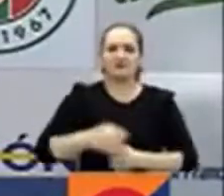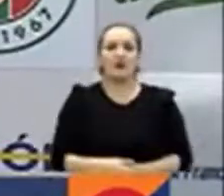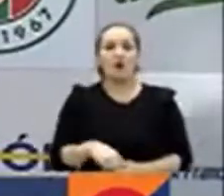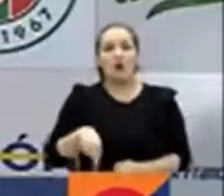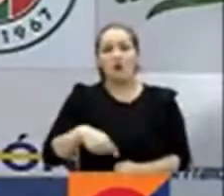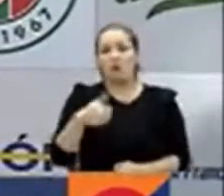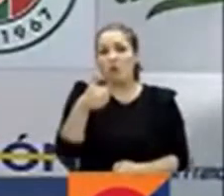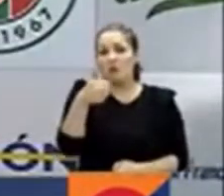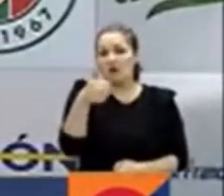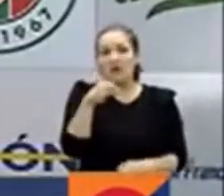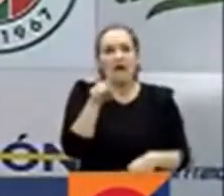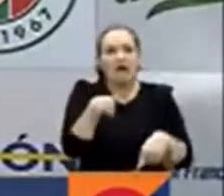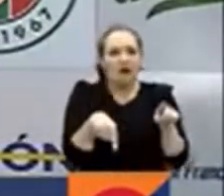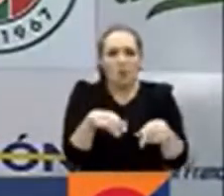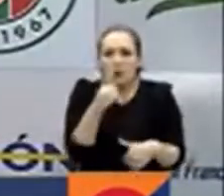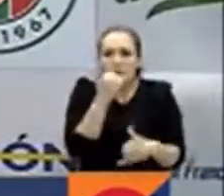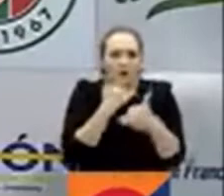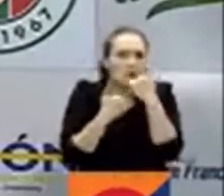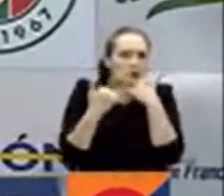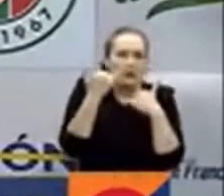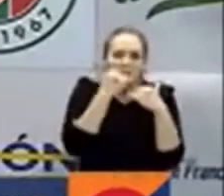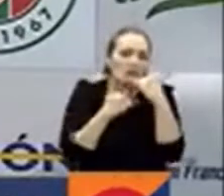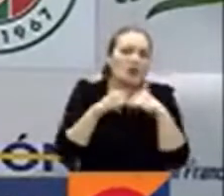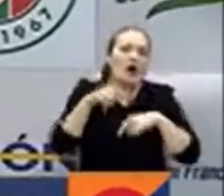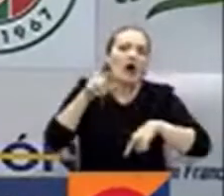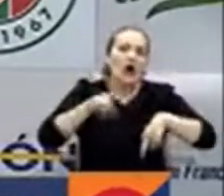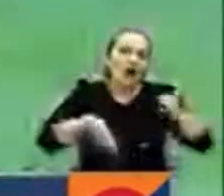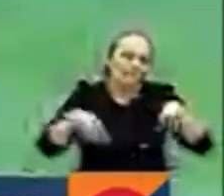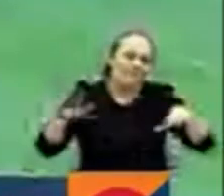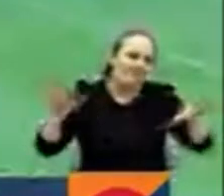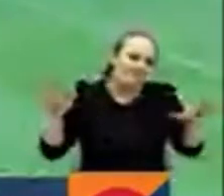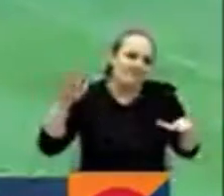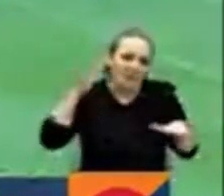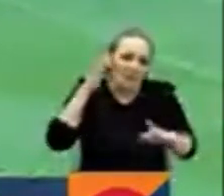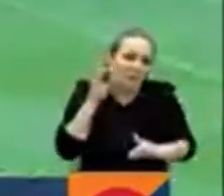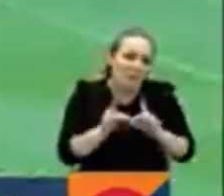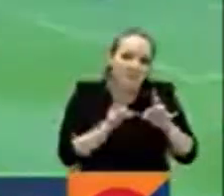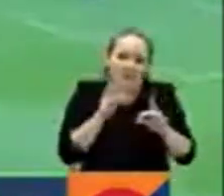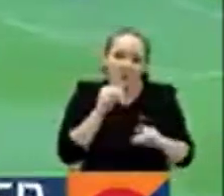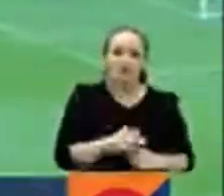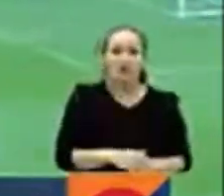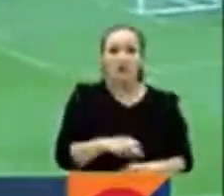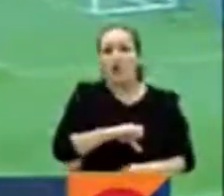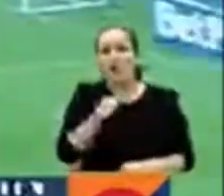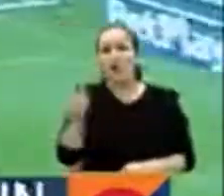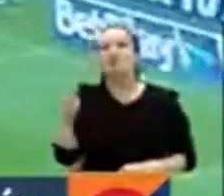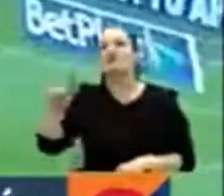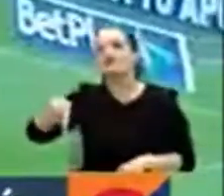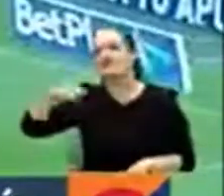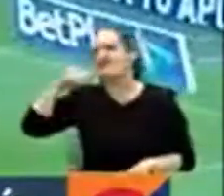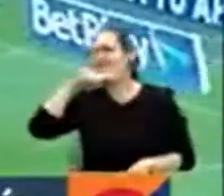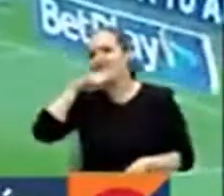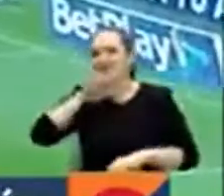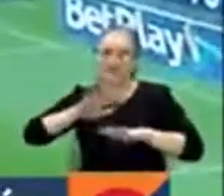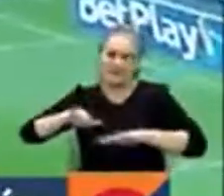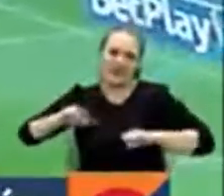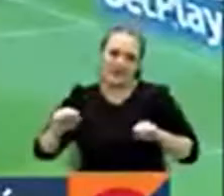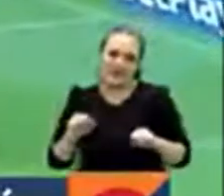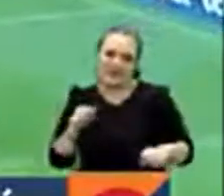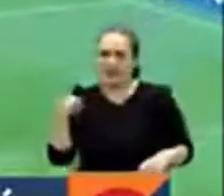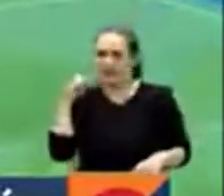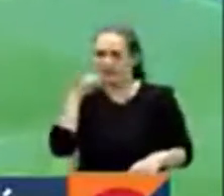con errores, porque siempre se dice, cuando se gana también se comete errores, cometimos errores. Otro bogotano que festejó fue Santa Fe. Tal parece que